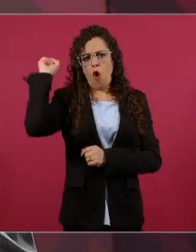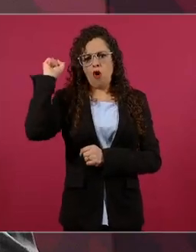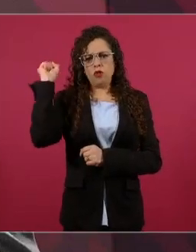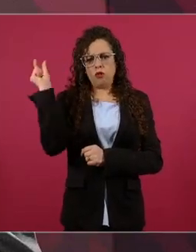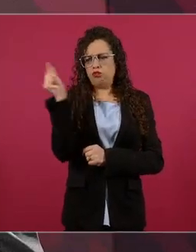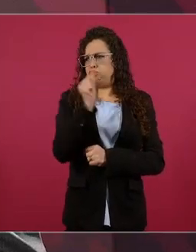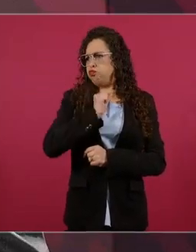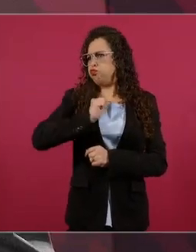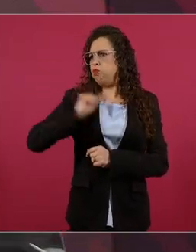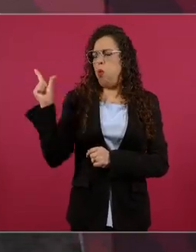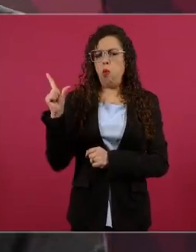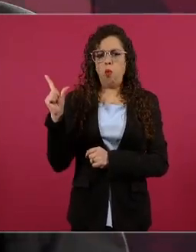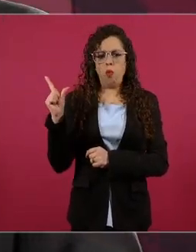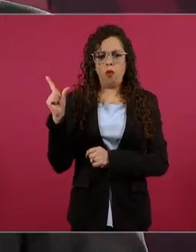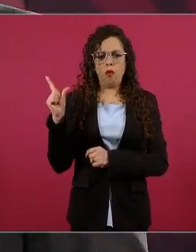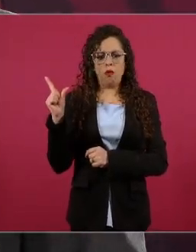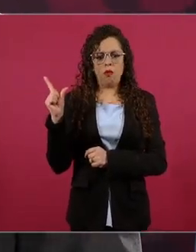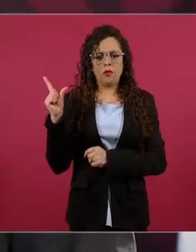de trajes